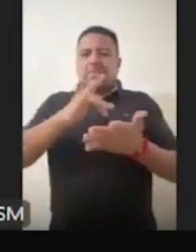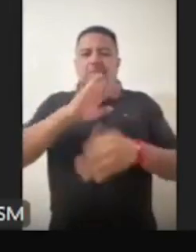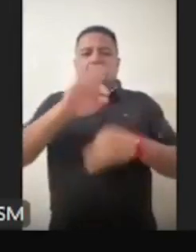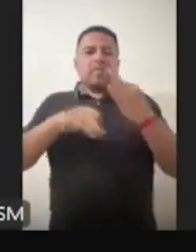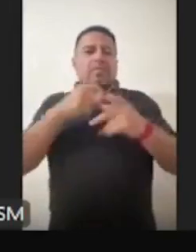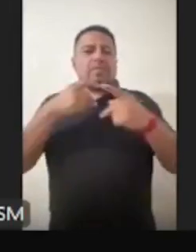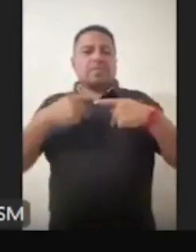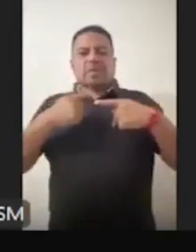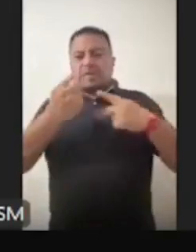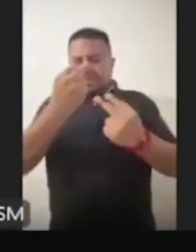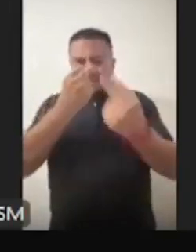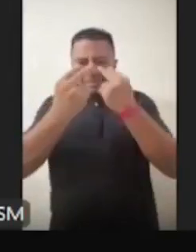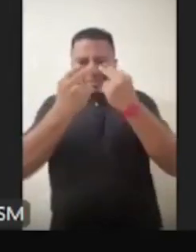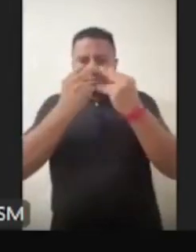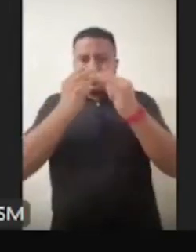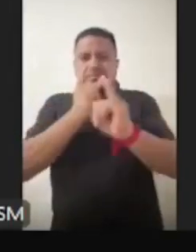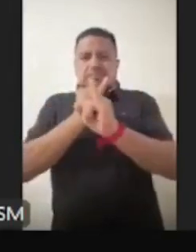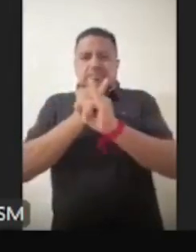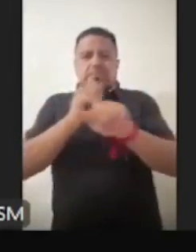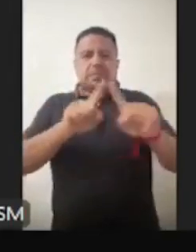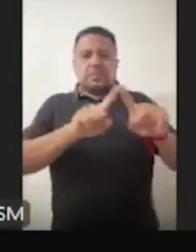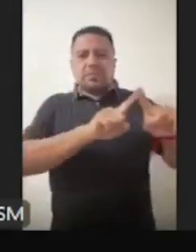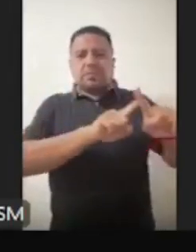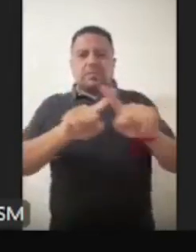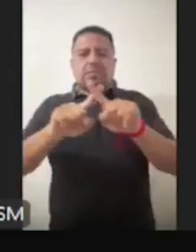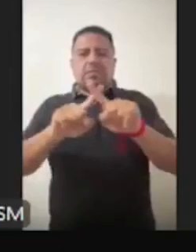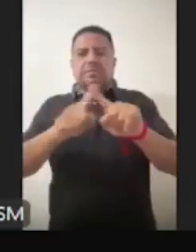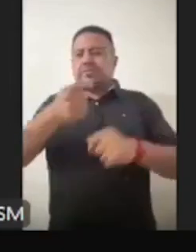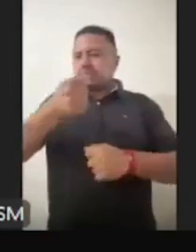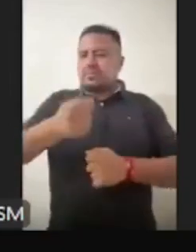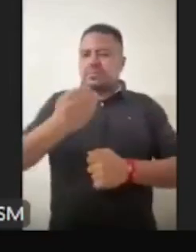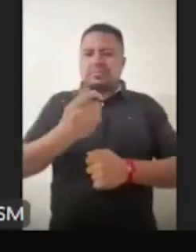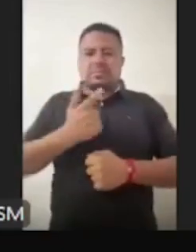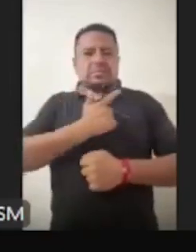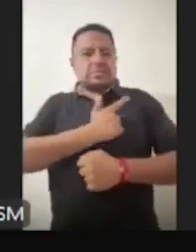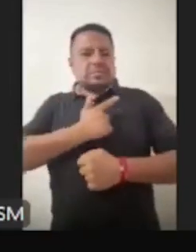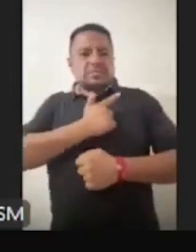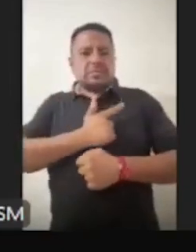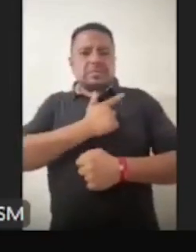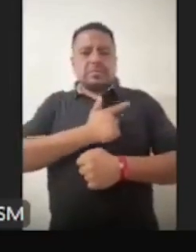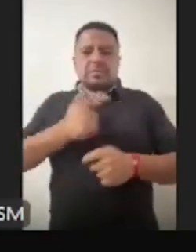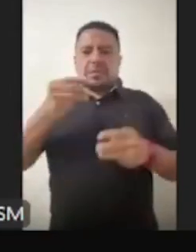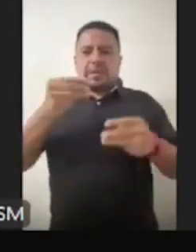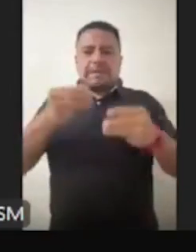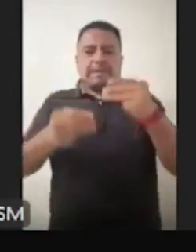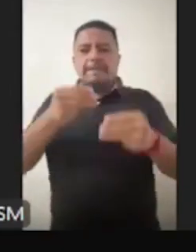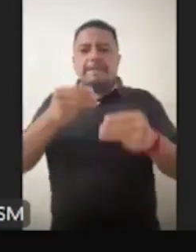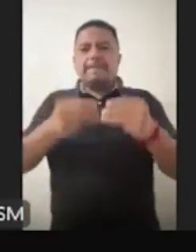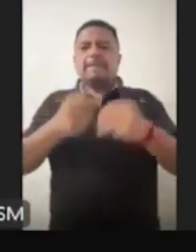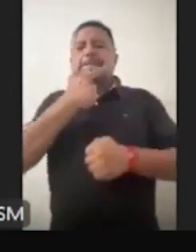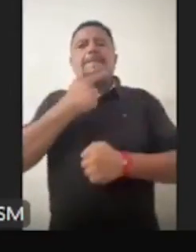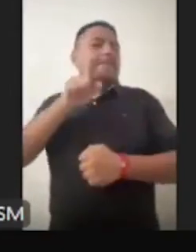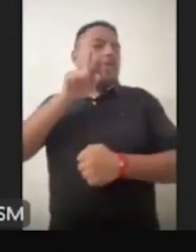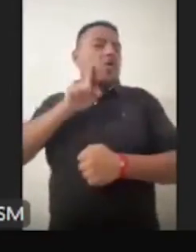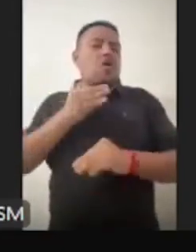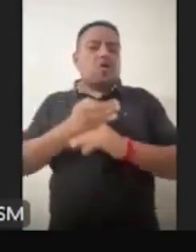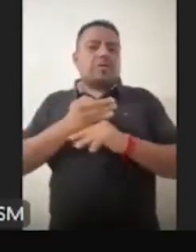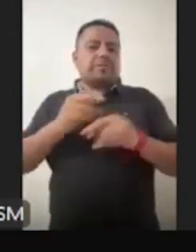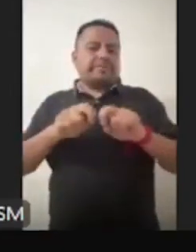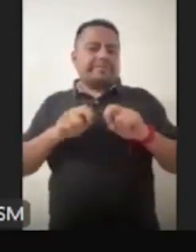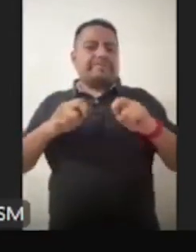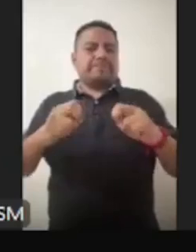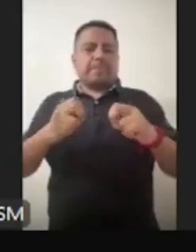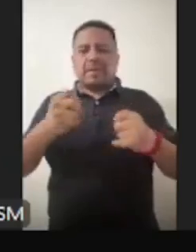a través de nuestras plataformas digitales. Saludo cordialmente a las magistradas y al magistrado que integran el pleno de este